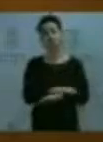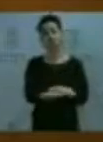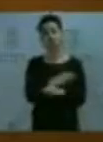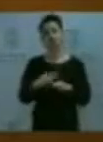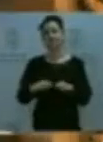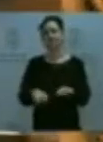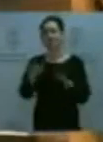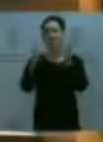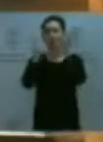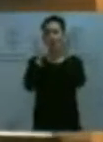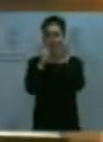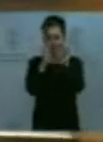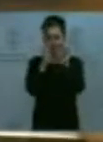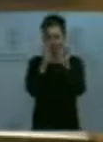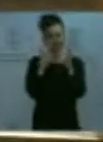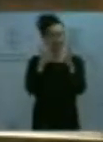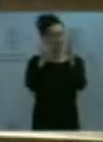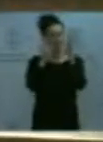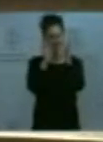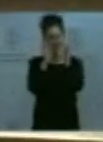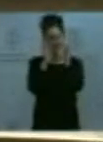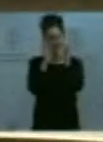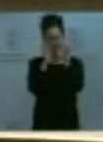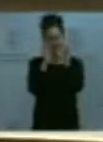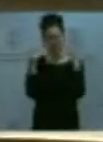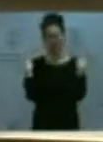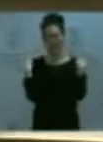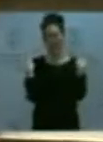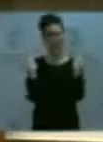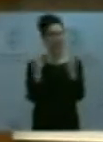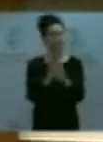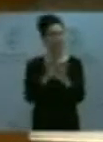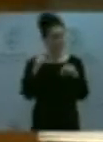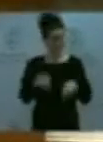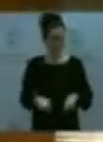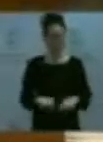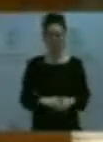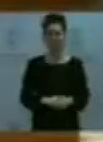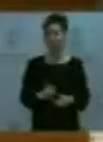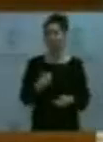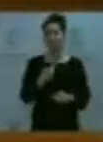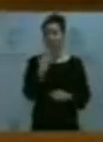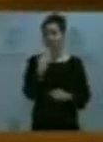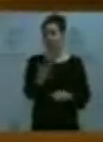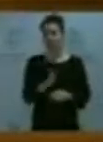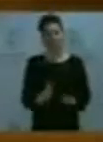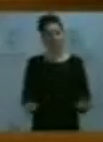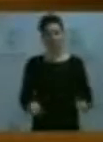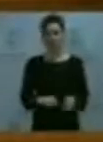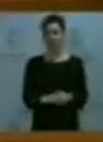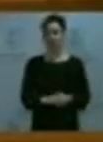fiscal desastrosa. Yo, sinceramente, les digo, cuesta trabajo imaginar